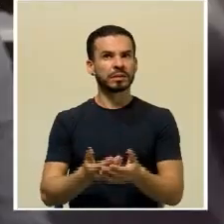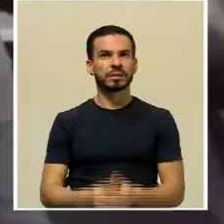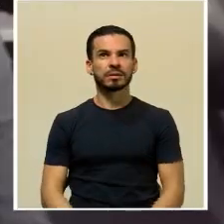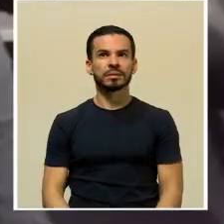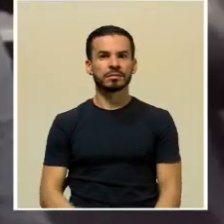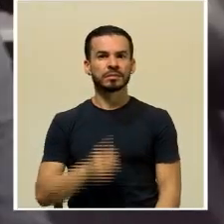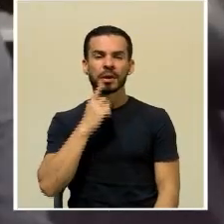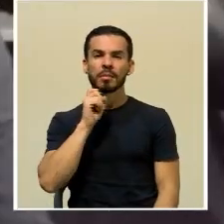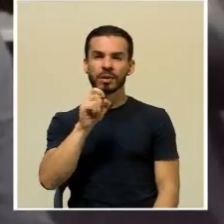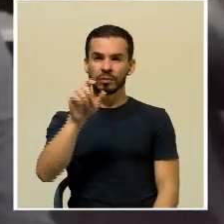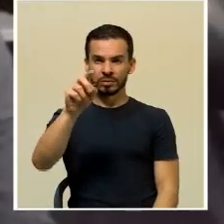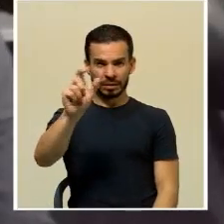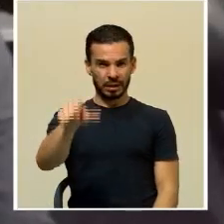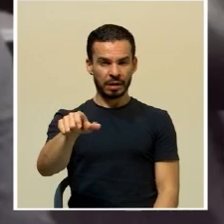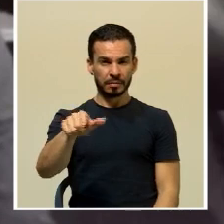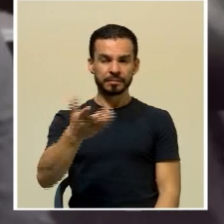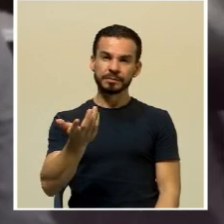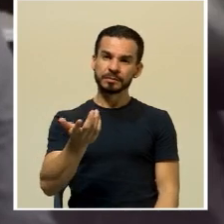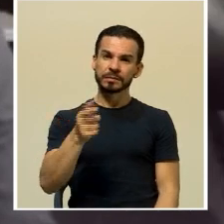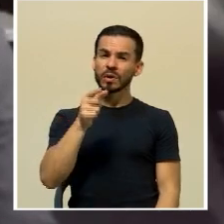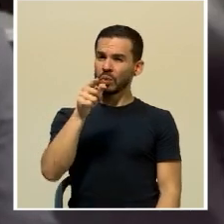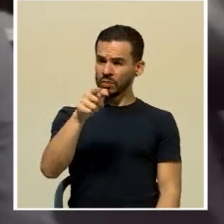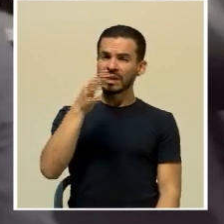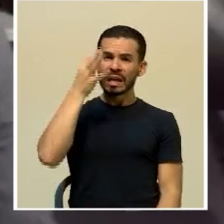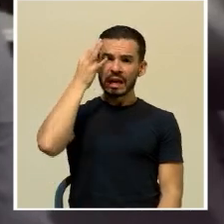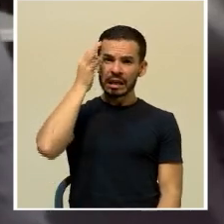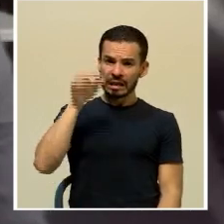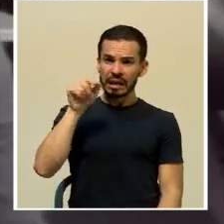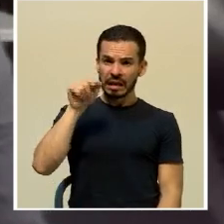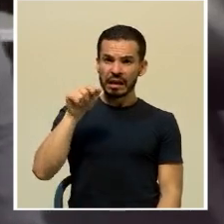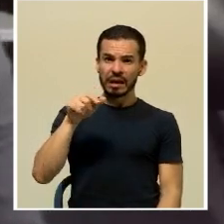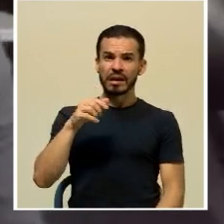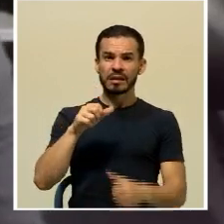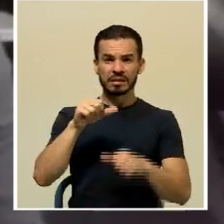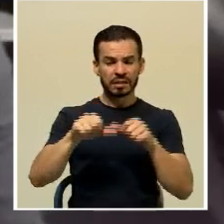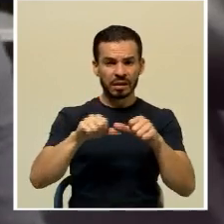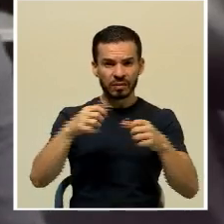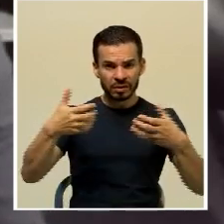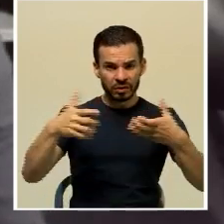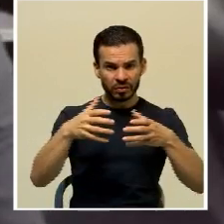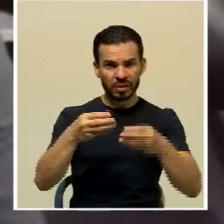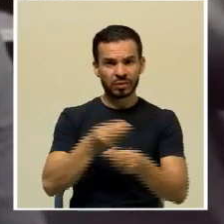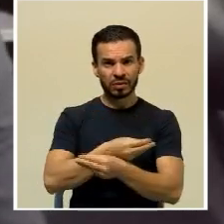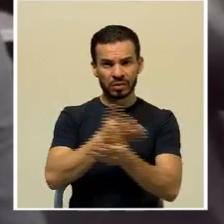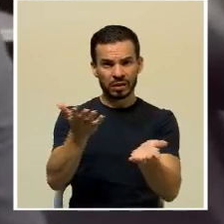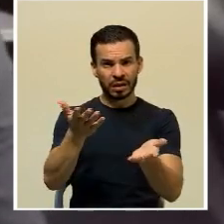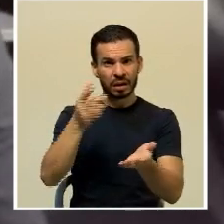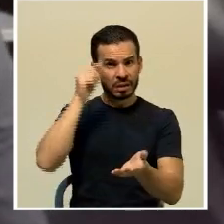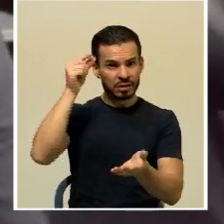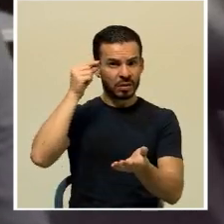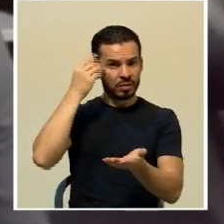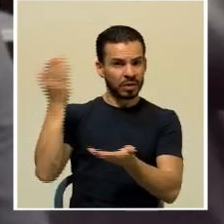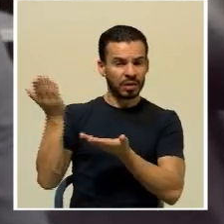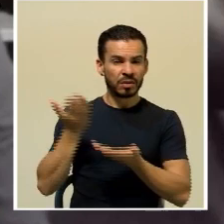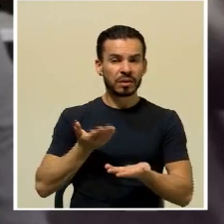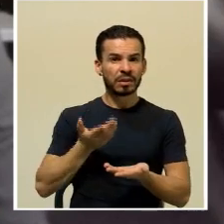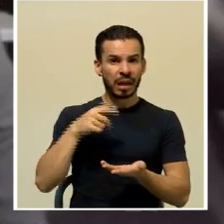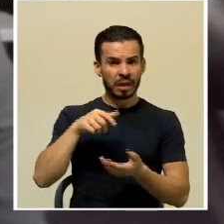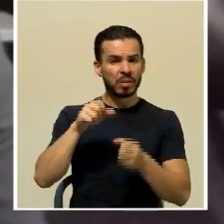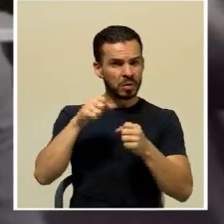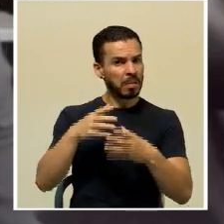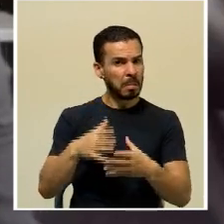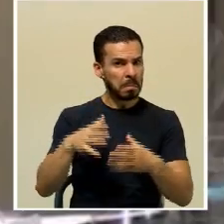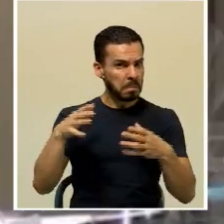pregunta de doña Marta es si usted cree que este esfuerzo de reducción del gasto por parte del gobierno pudo haber